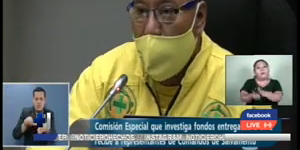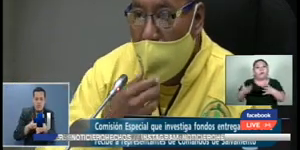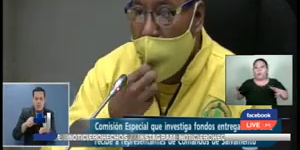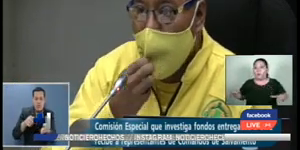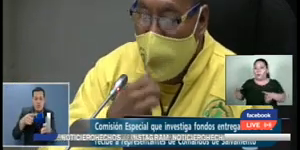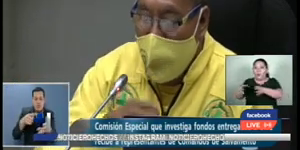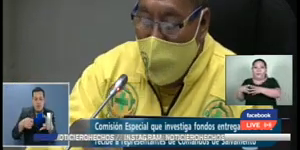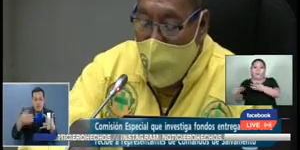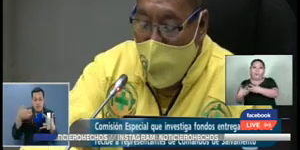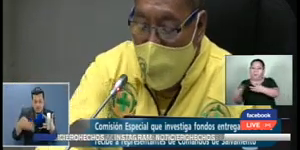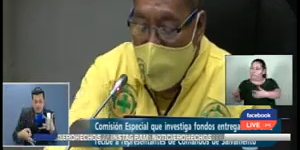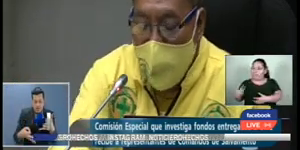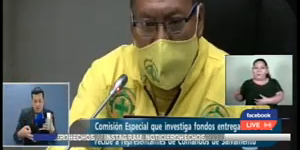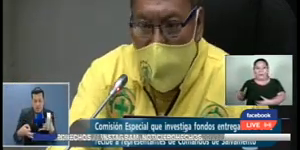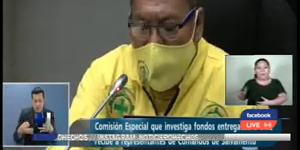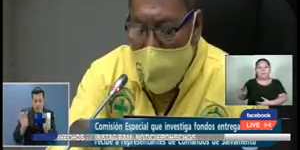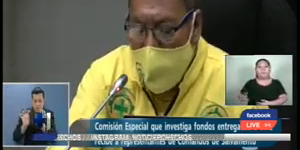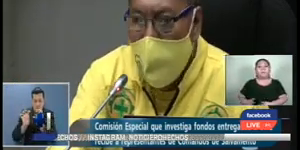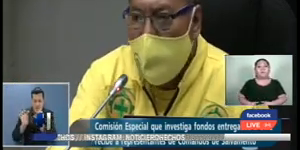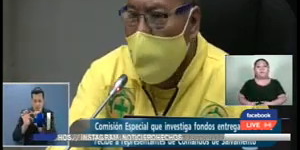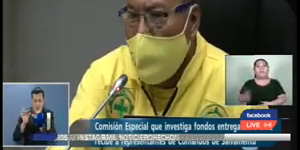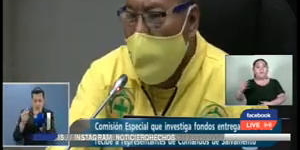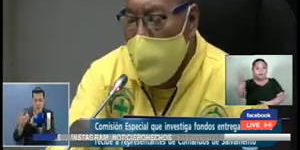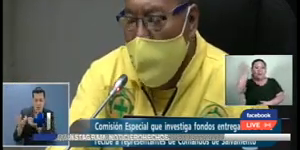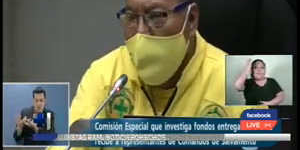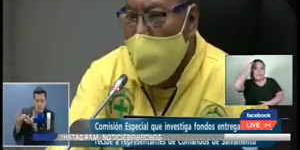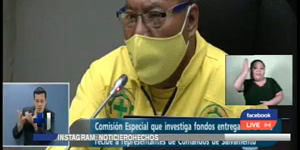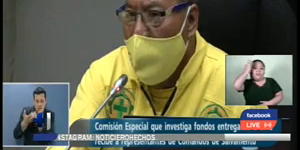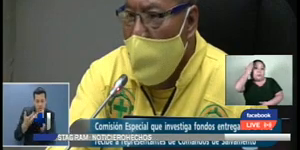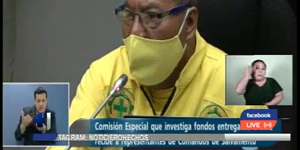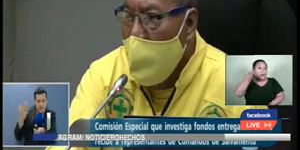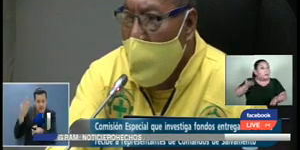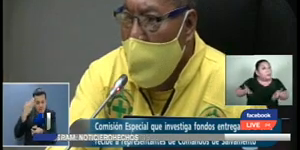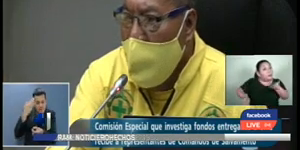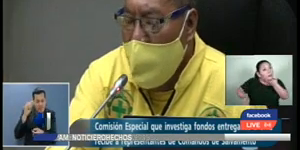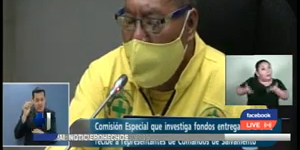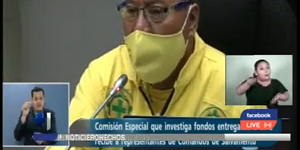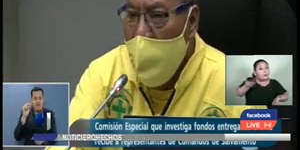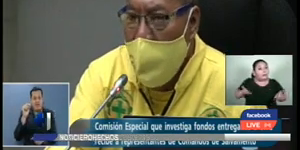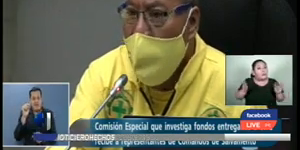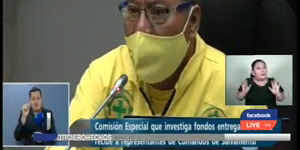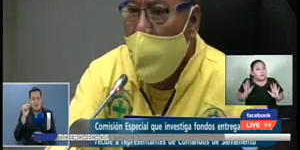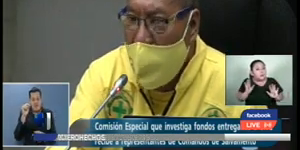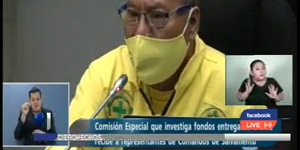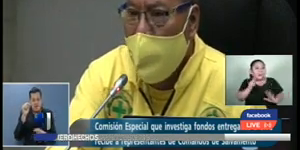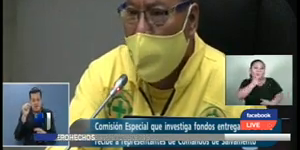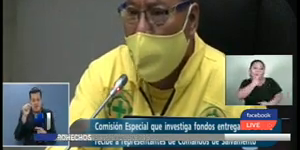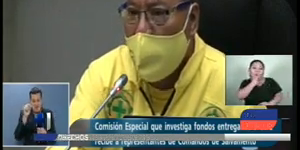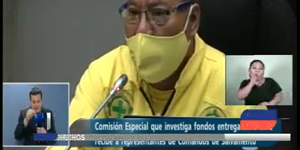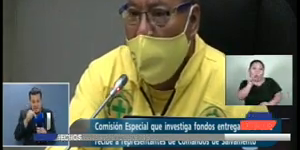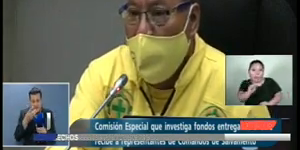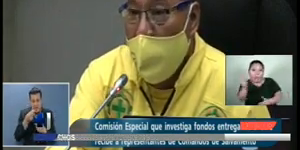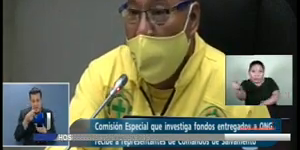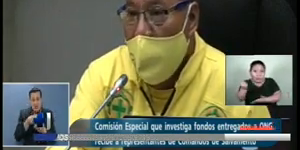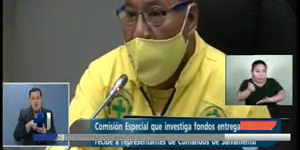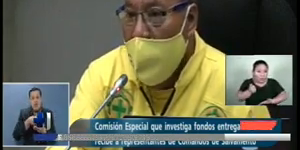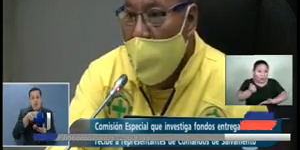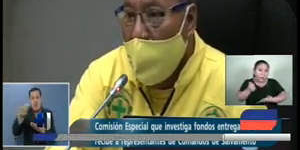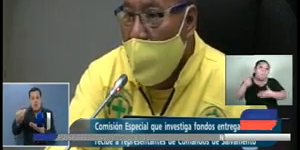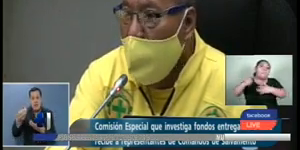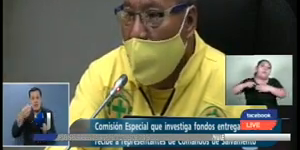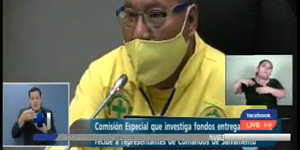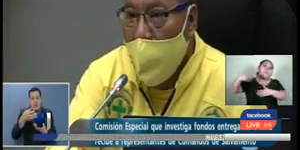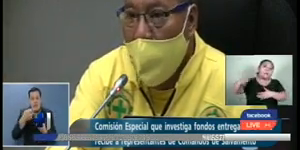grupo de compañeros y sabíamos nosotros que posiblemente se iban a dar esos fondos, pero al